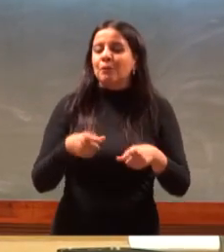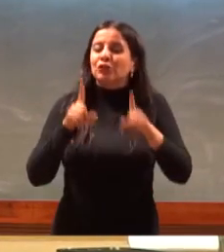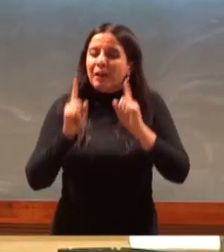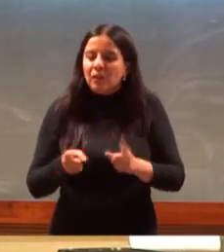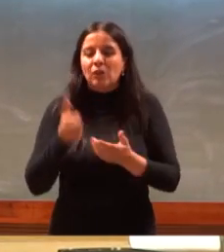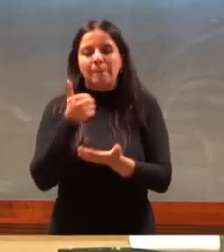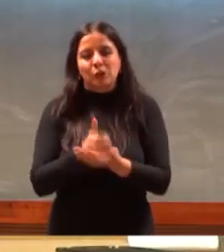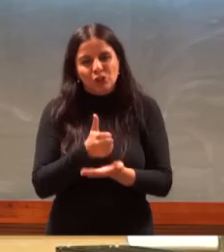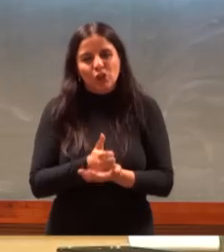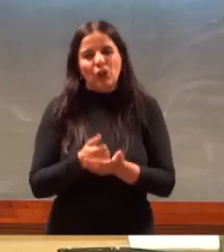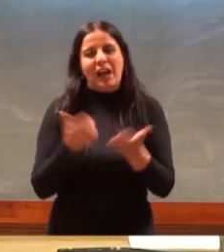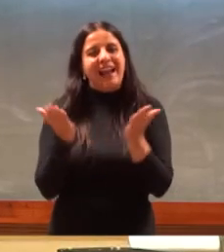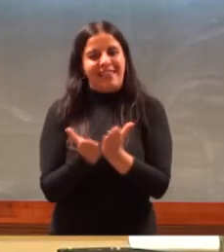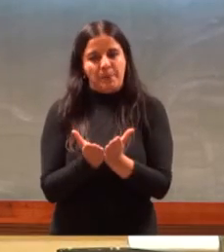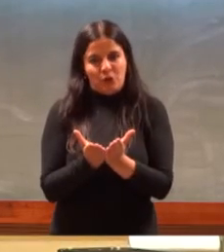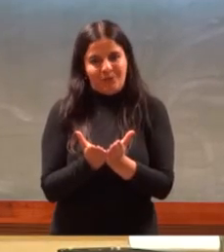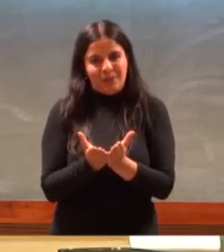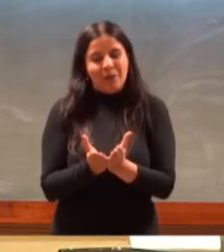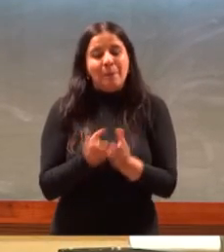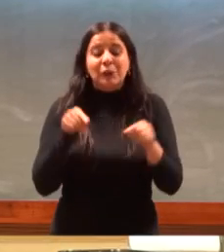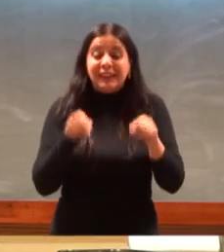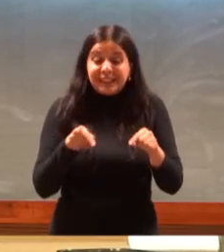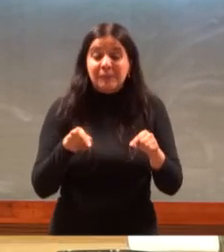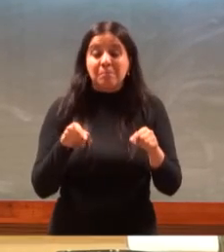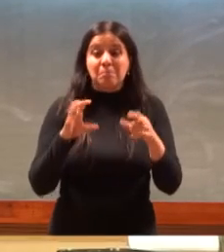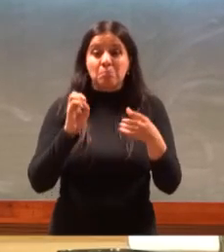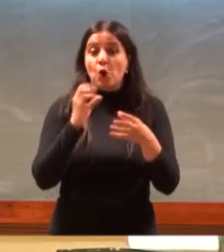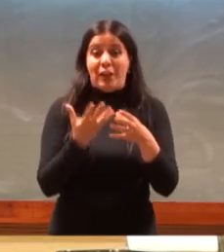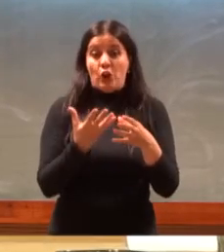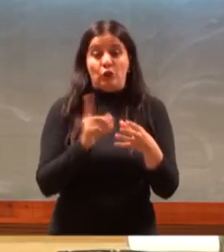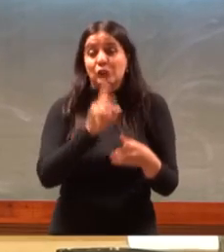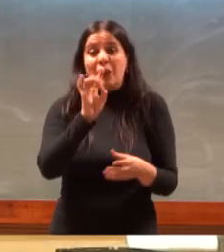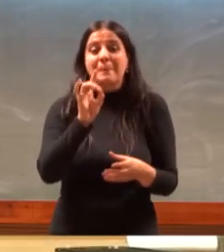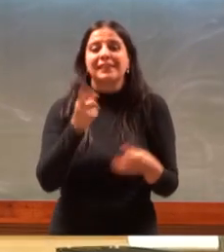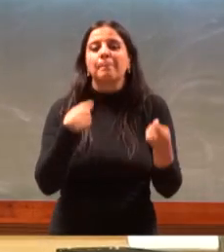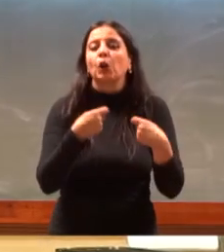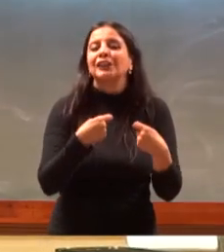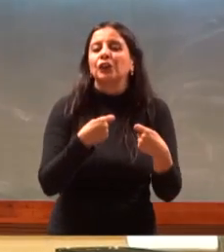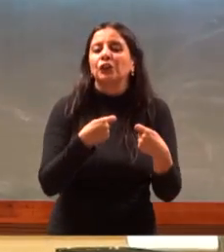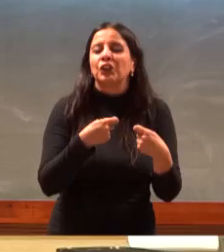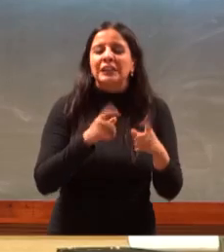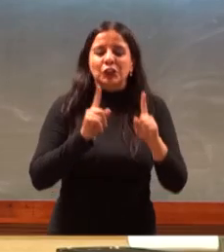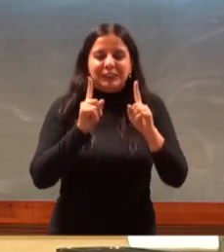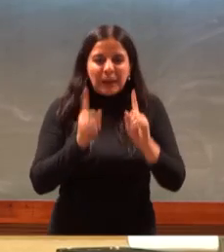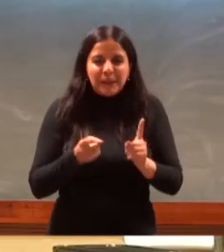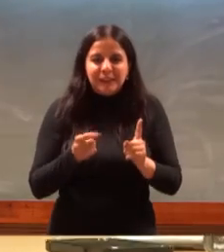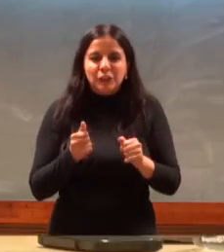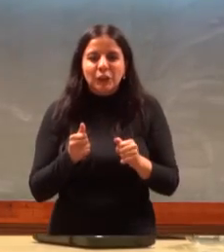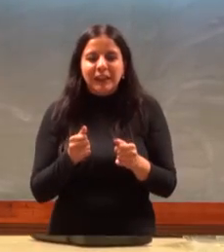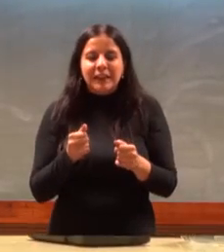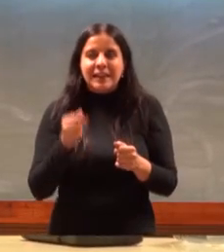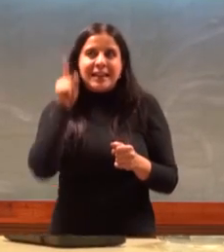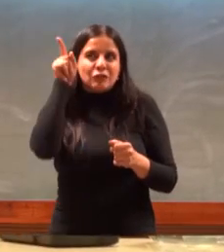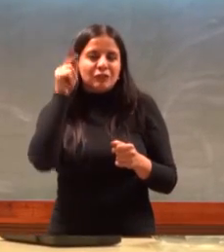realidad Este modelo de universidad no solo se sostiene sobre la base de un modelo político sino que se sostiene sobre una base débil en términos